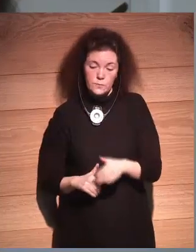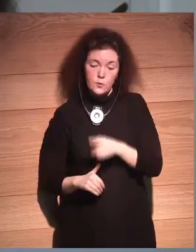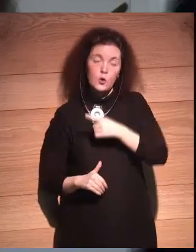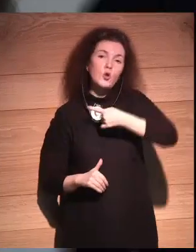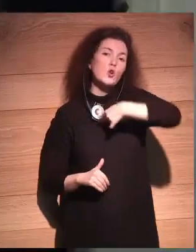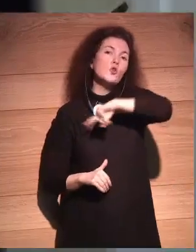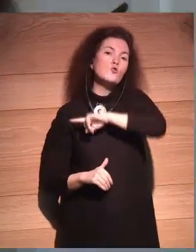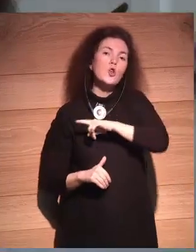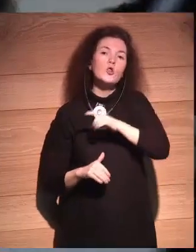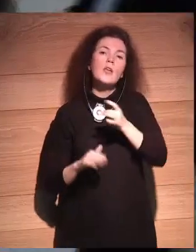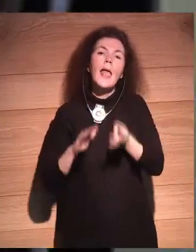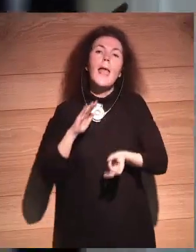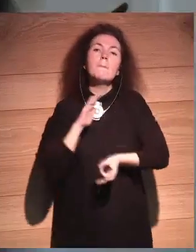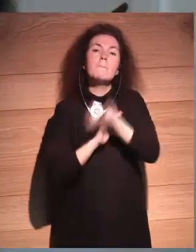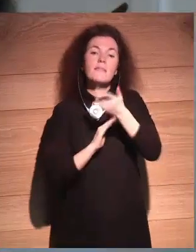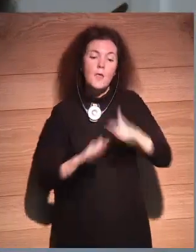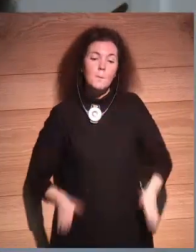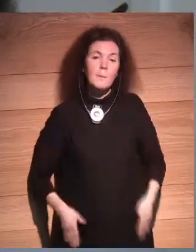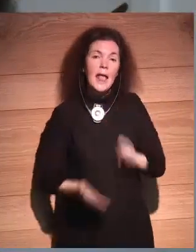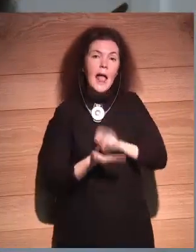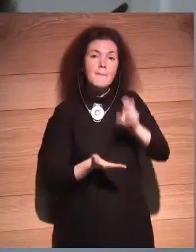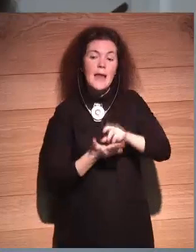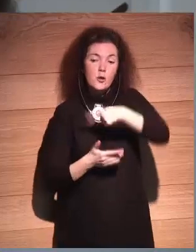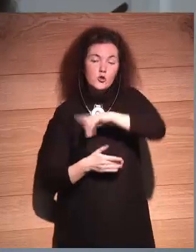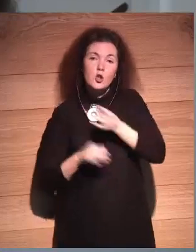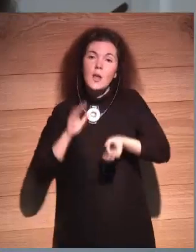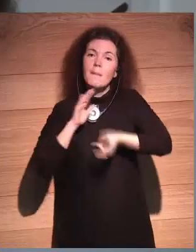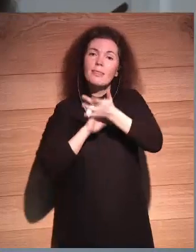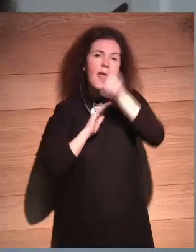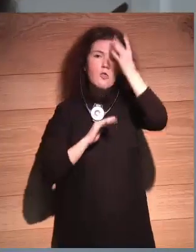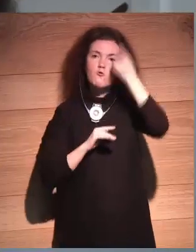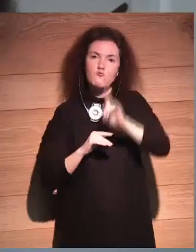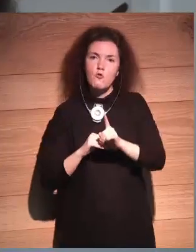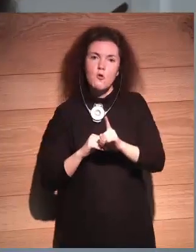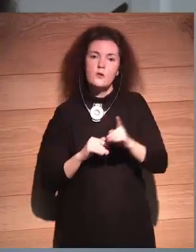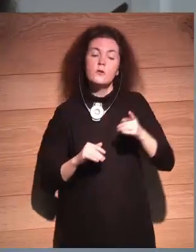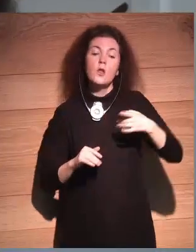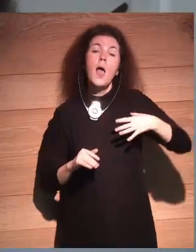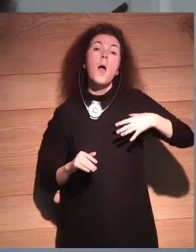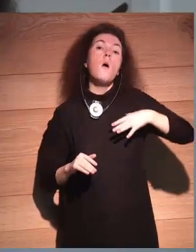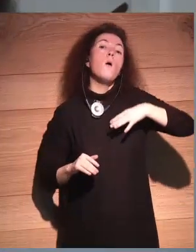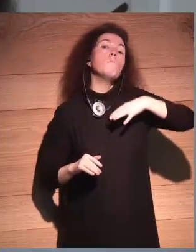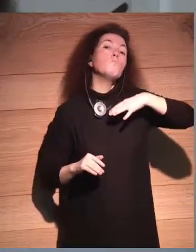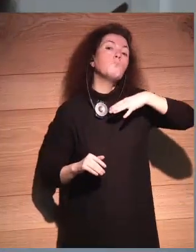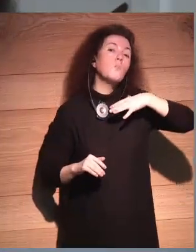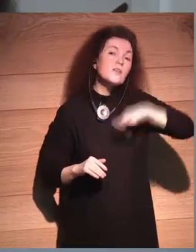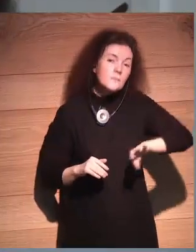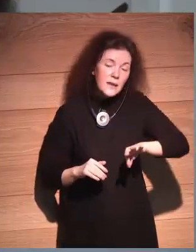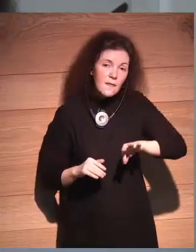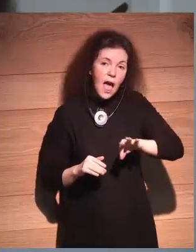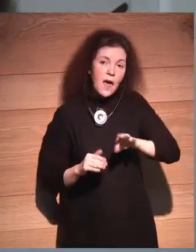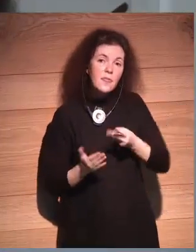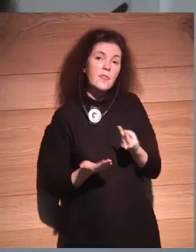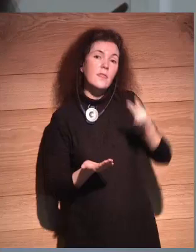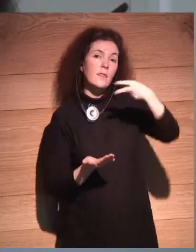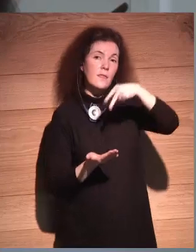Nosotros no hemos inventado el caminar sobre 2 piernas, sino que ha sido la posibilidad de caminar en 2 piernas lo que ha inventado el Homo sapiens.